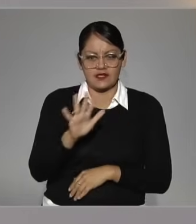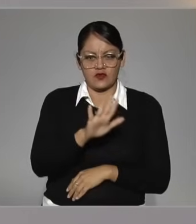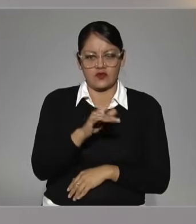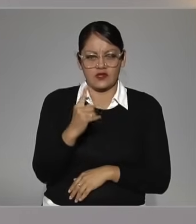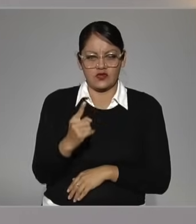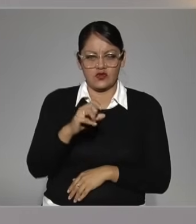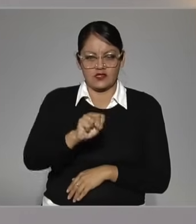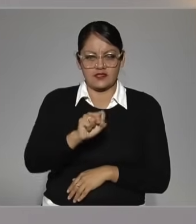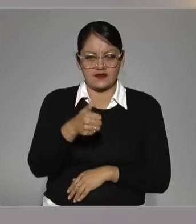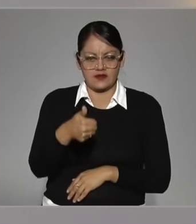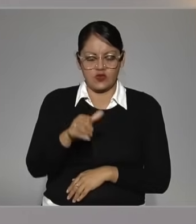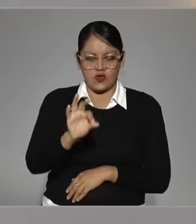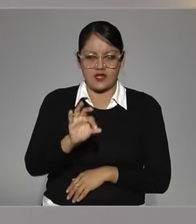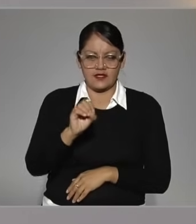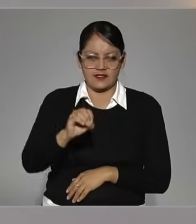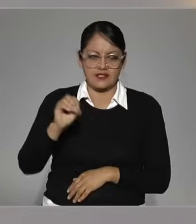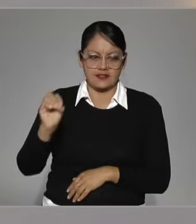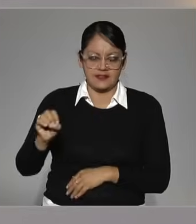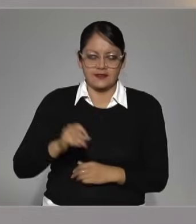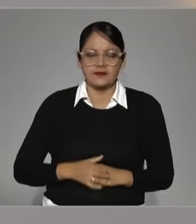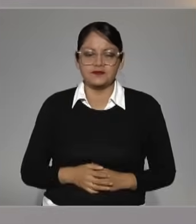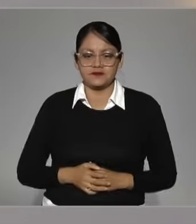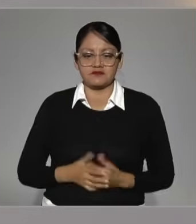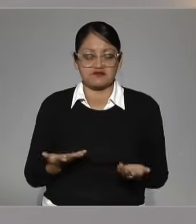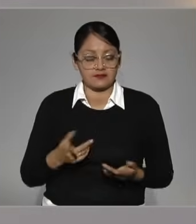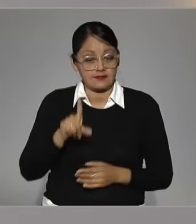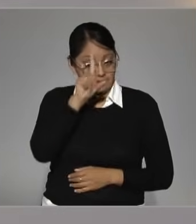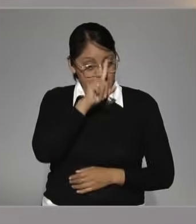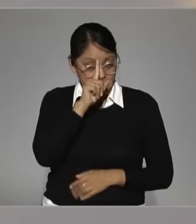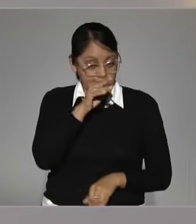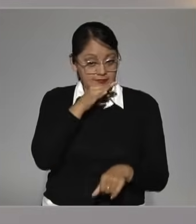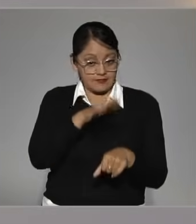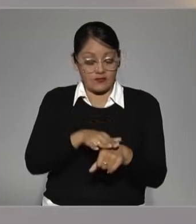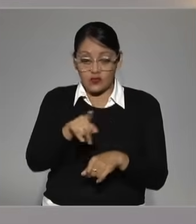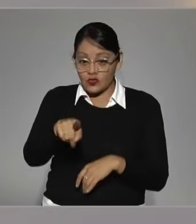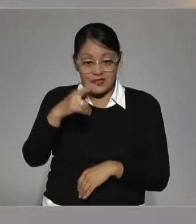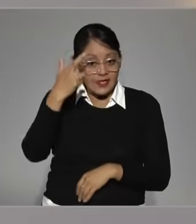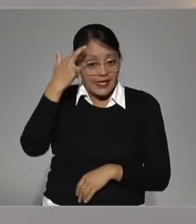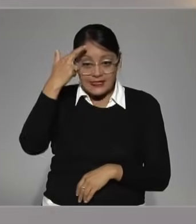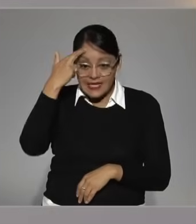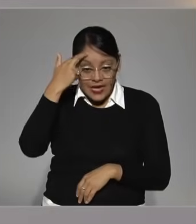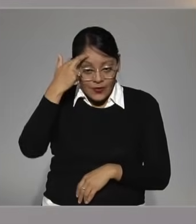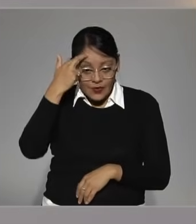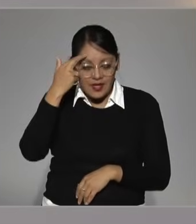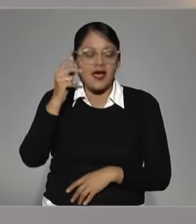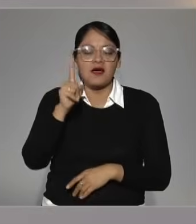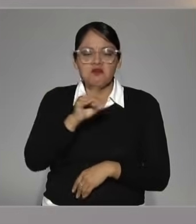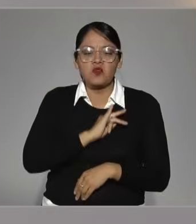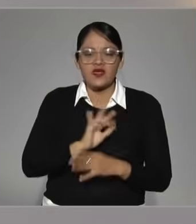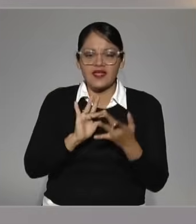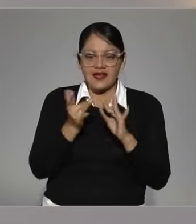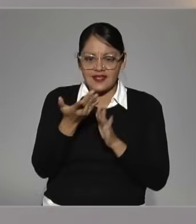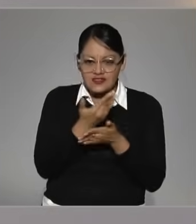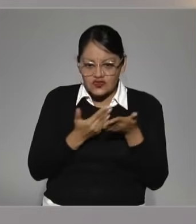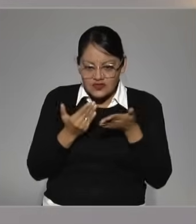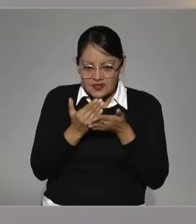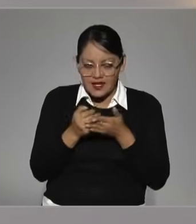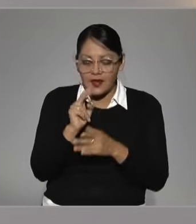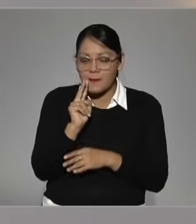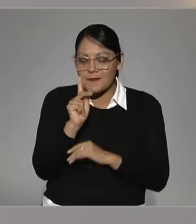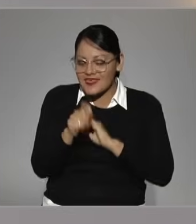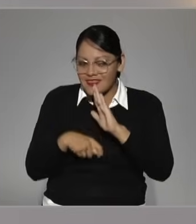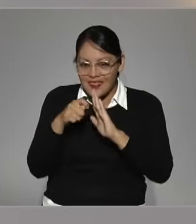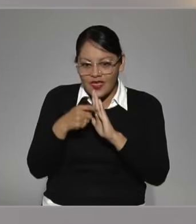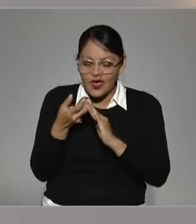51 66 40 00. Un tip, si no se acuerdan, pueden ir a las redes sociales y